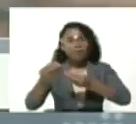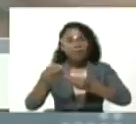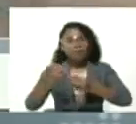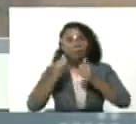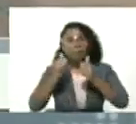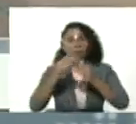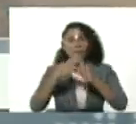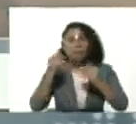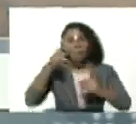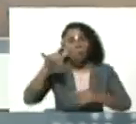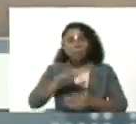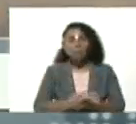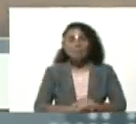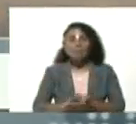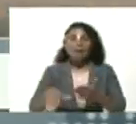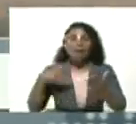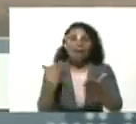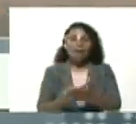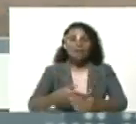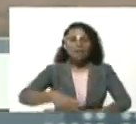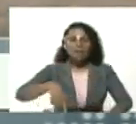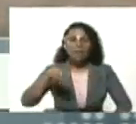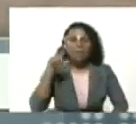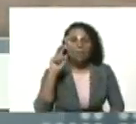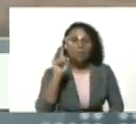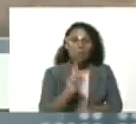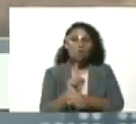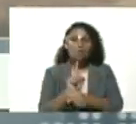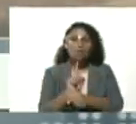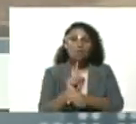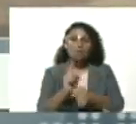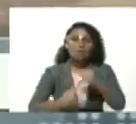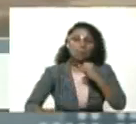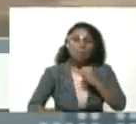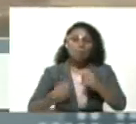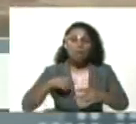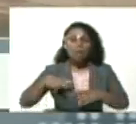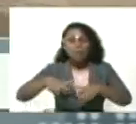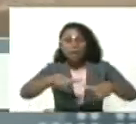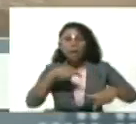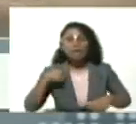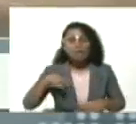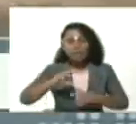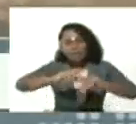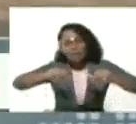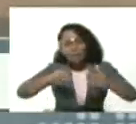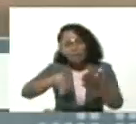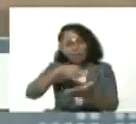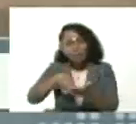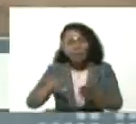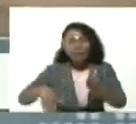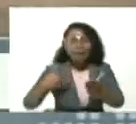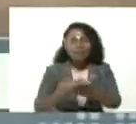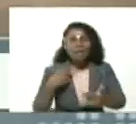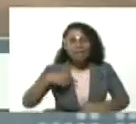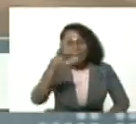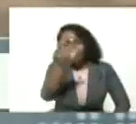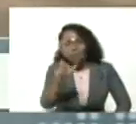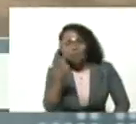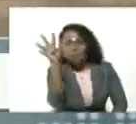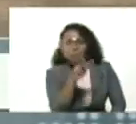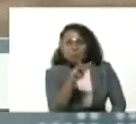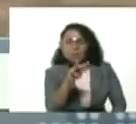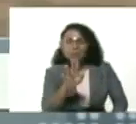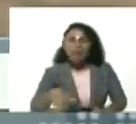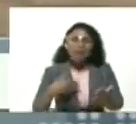todos los pueblos. Bueno, hasta el último rincón del territorio nacional, hasta la Guayana Esequiba,